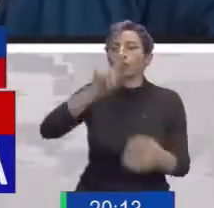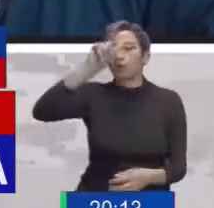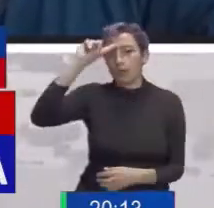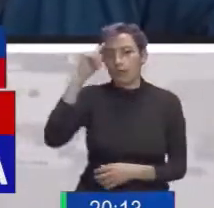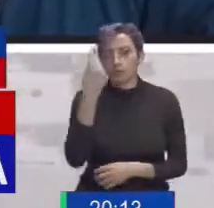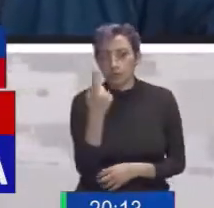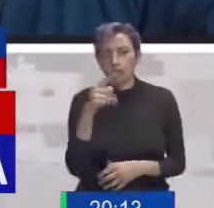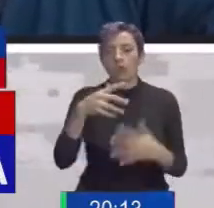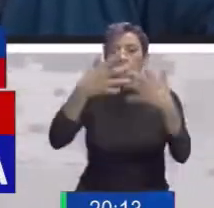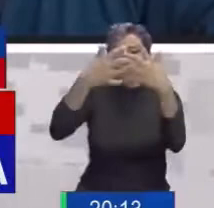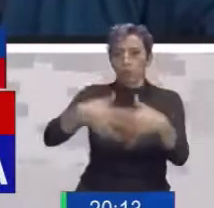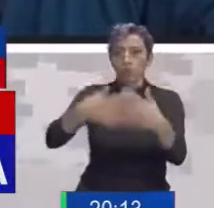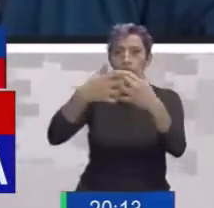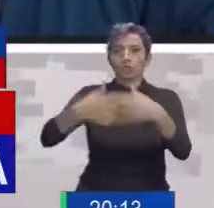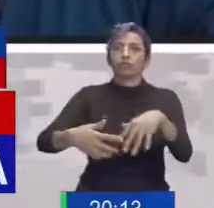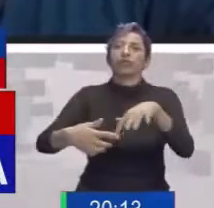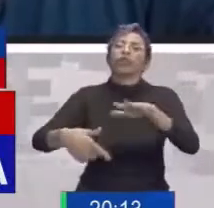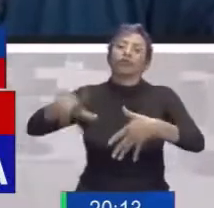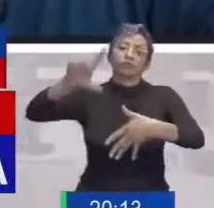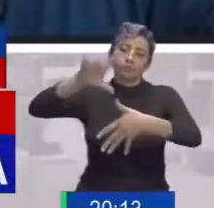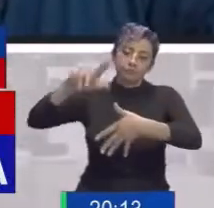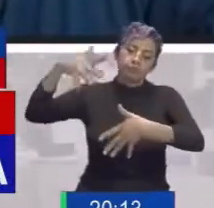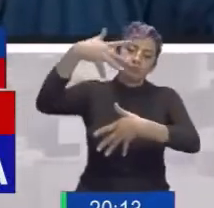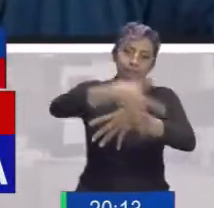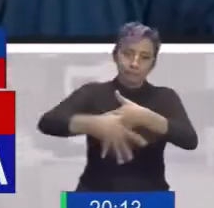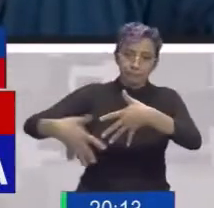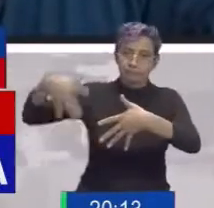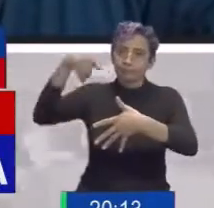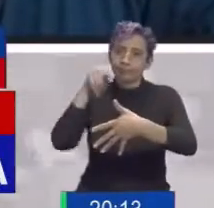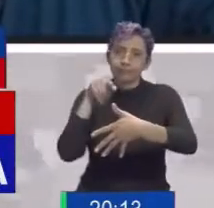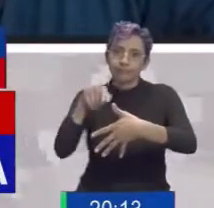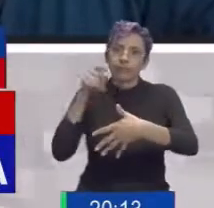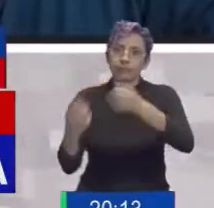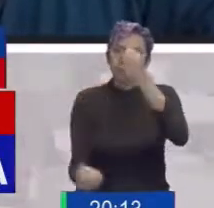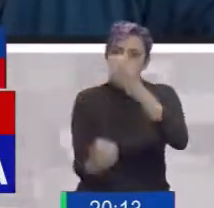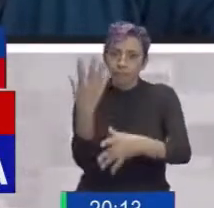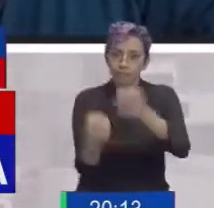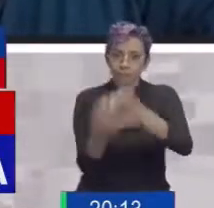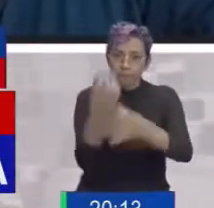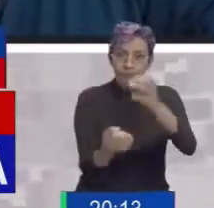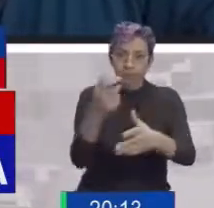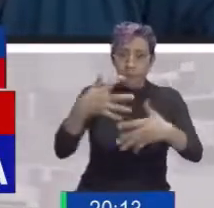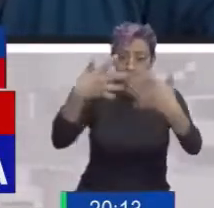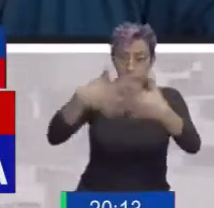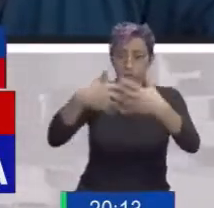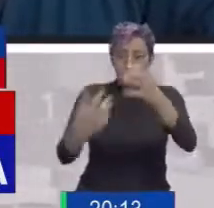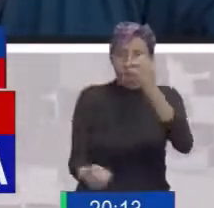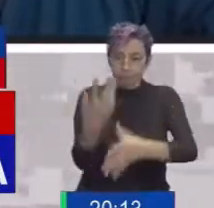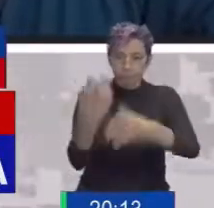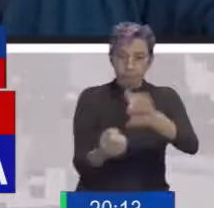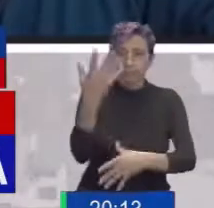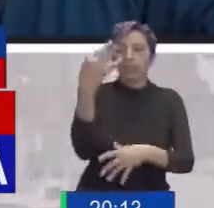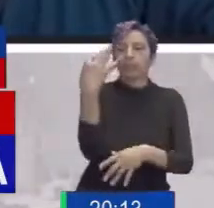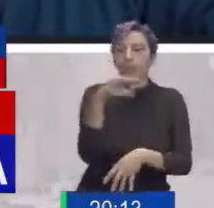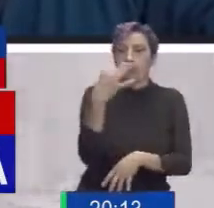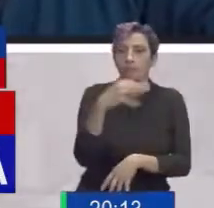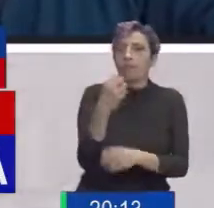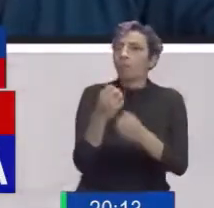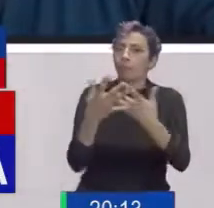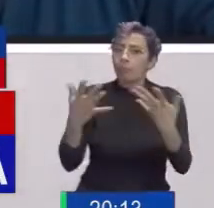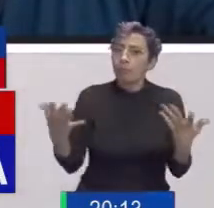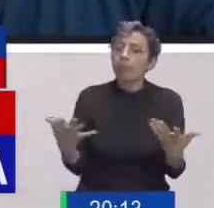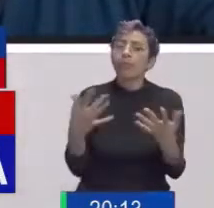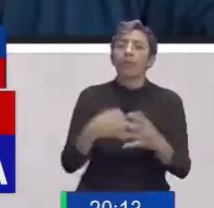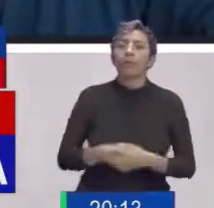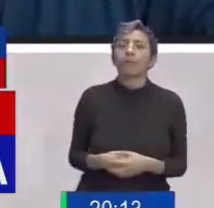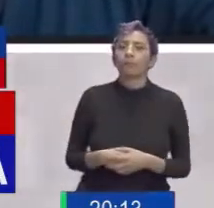latinoamericanos, porque sí pueden ingresar varios estados, que incluya ensayos terapéuticos, porque hay todavía muchos chiquitos que por